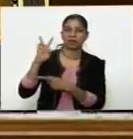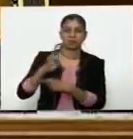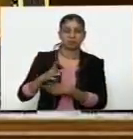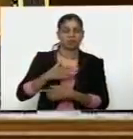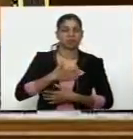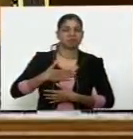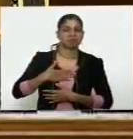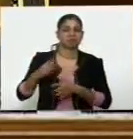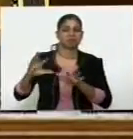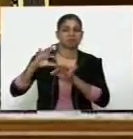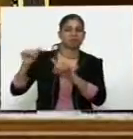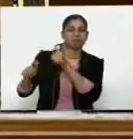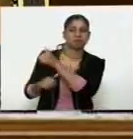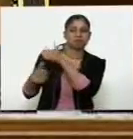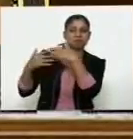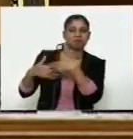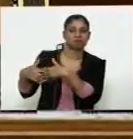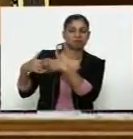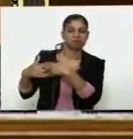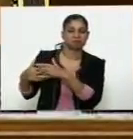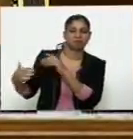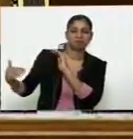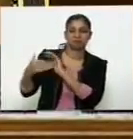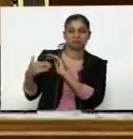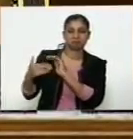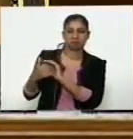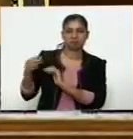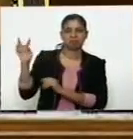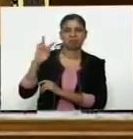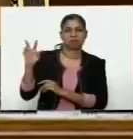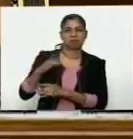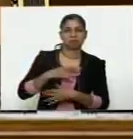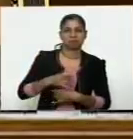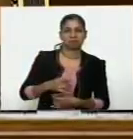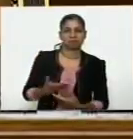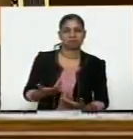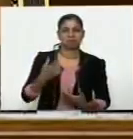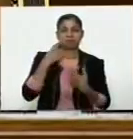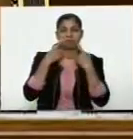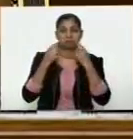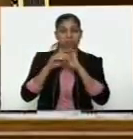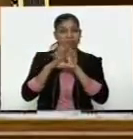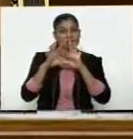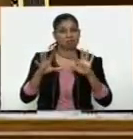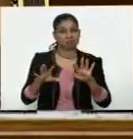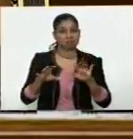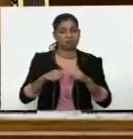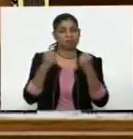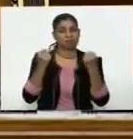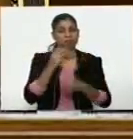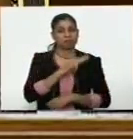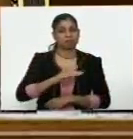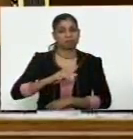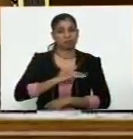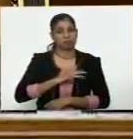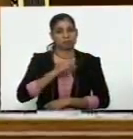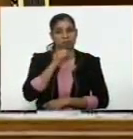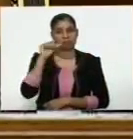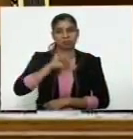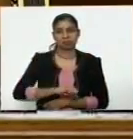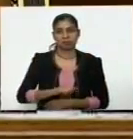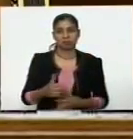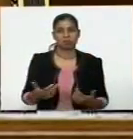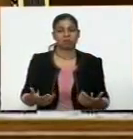marcado un expediente contrario a los intereses de Venezuela, se había visto tanta inmoralidad y tanto